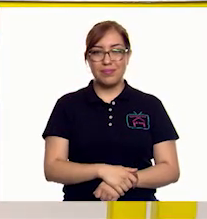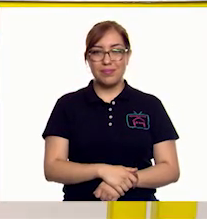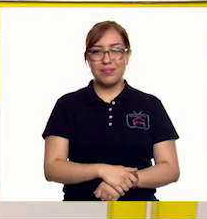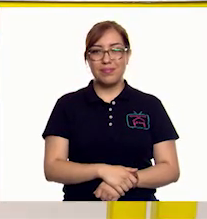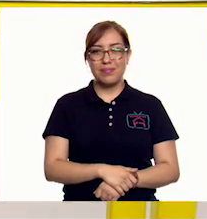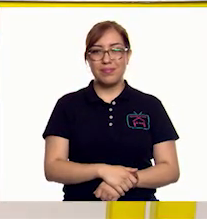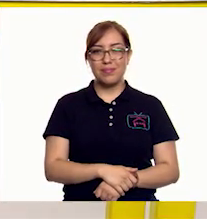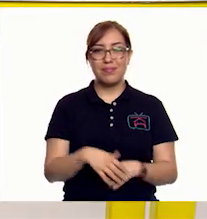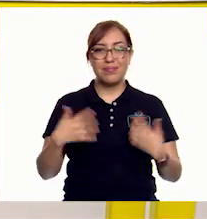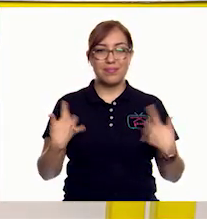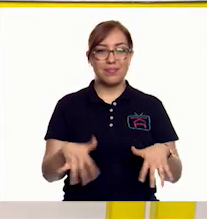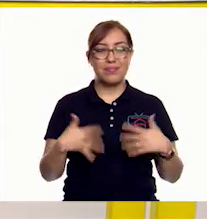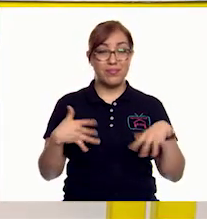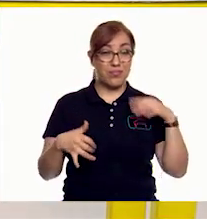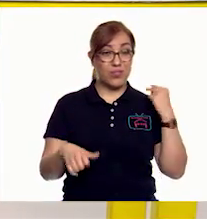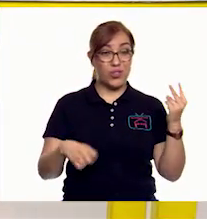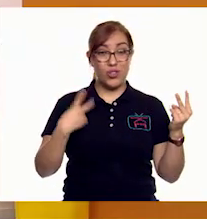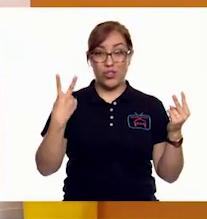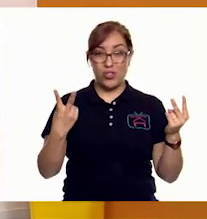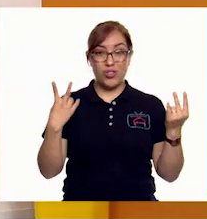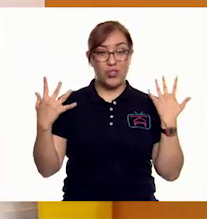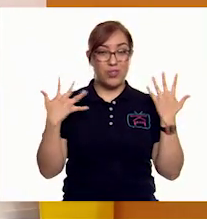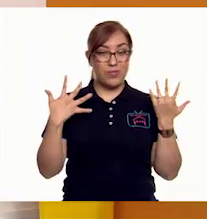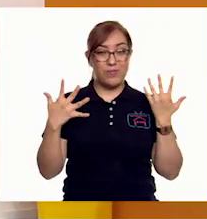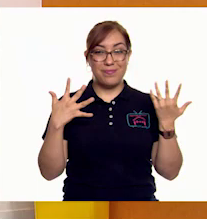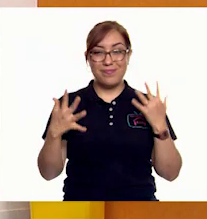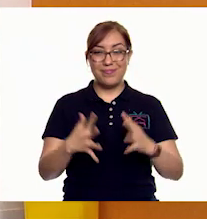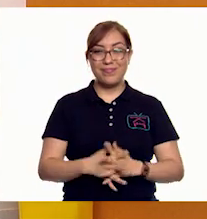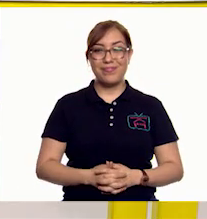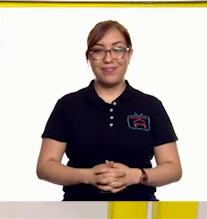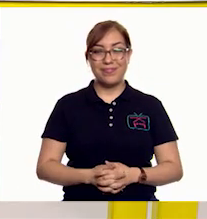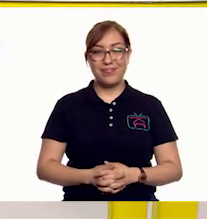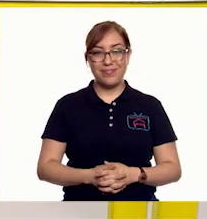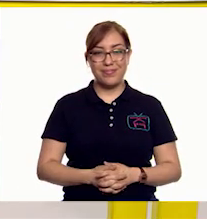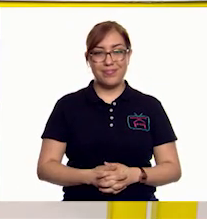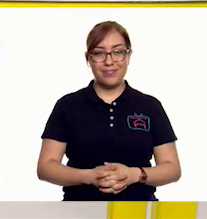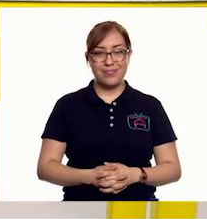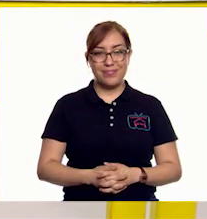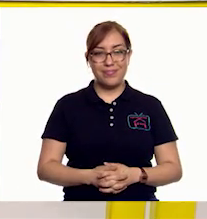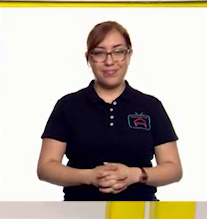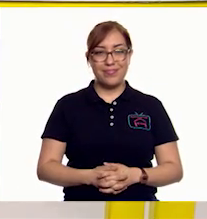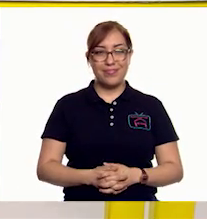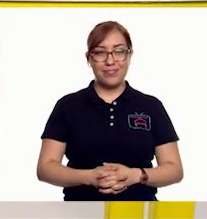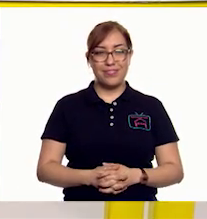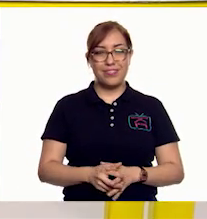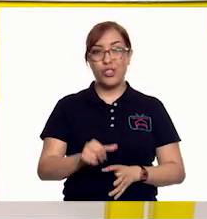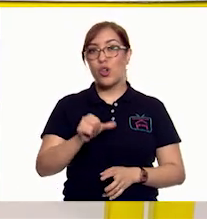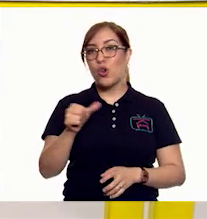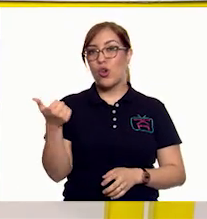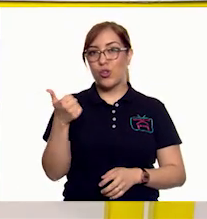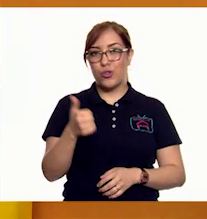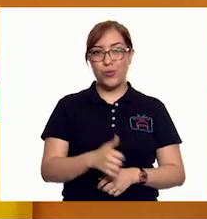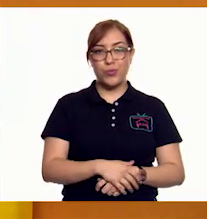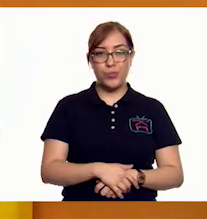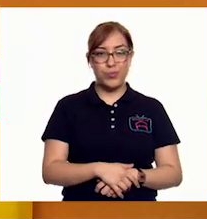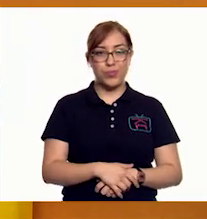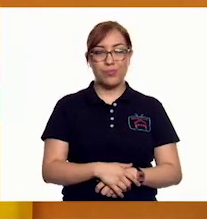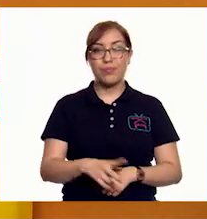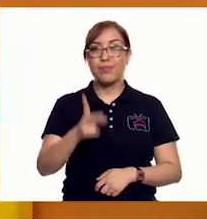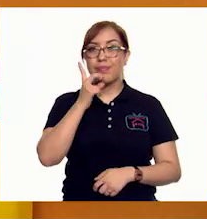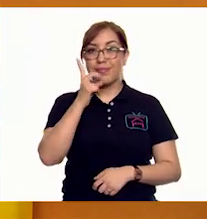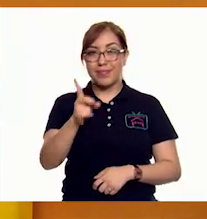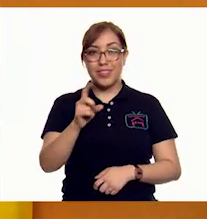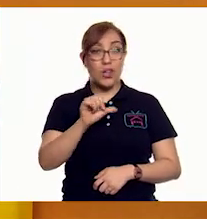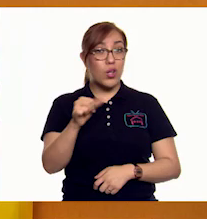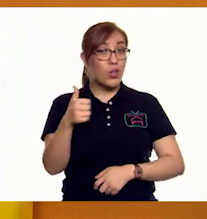Paterna. Te quedan dos. Me quedan dos. Ay, pero a ti también te quedan dos. Muy bien. Vamos, siguiente es otro